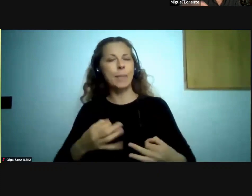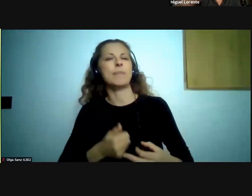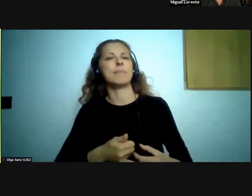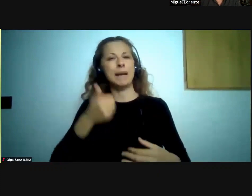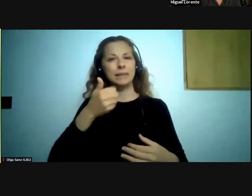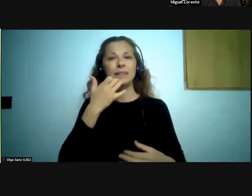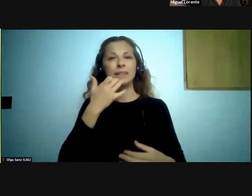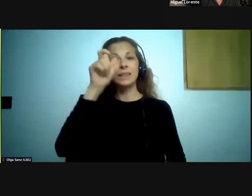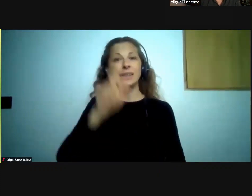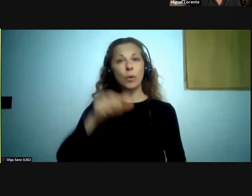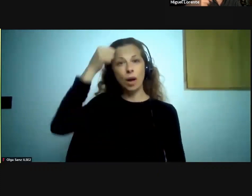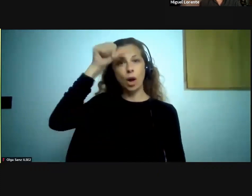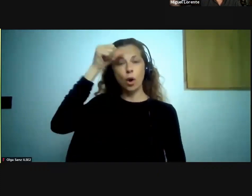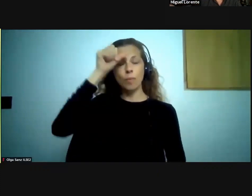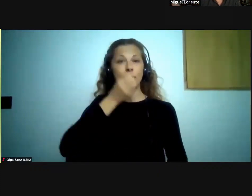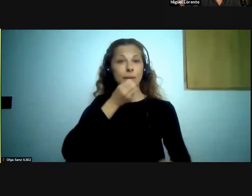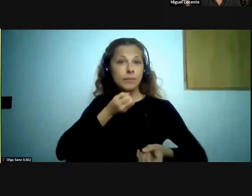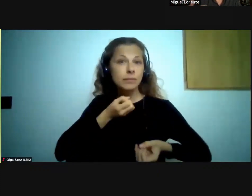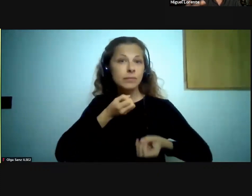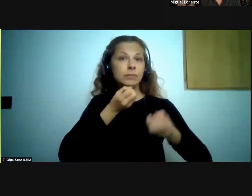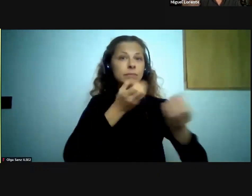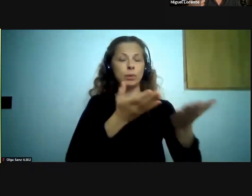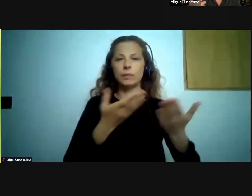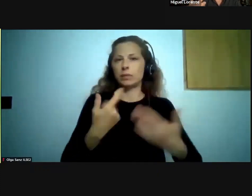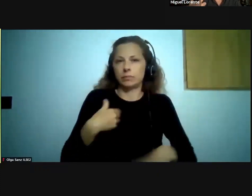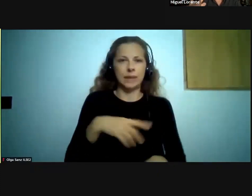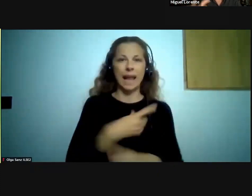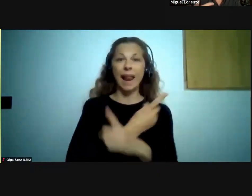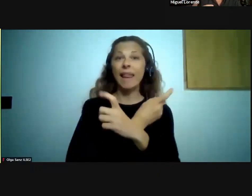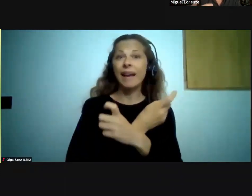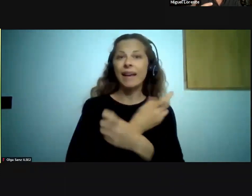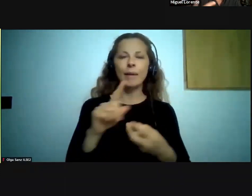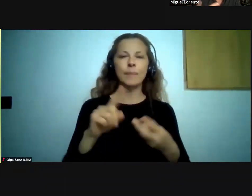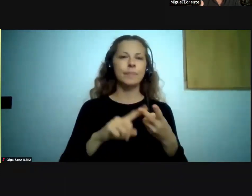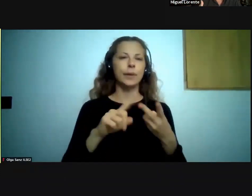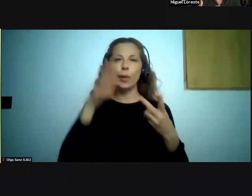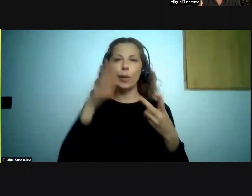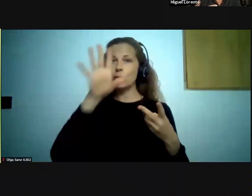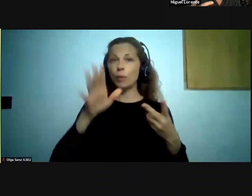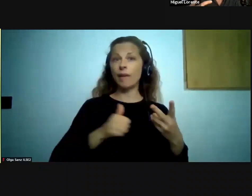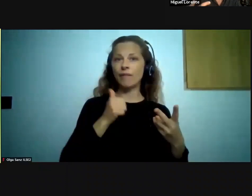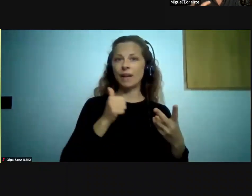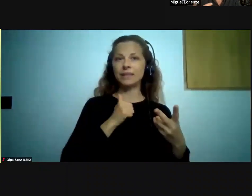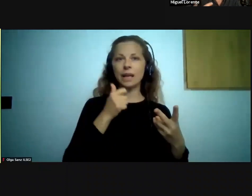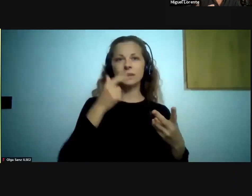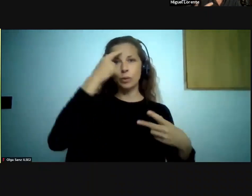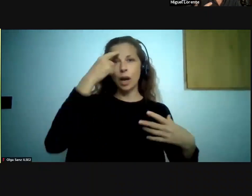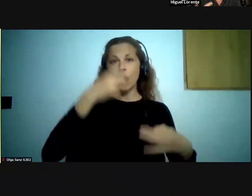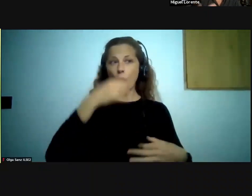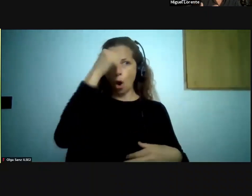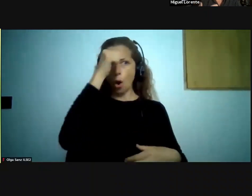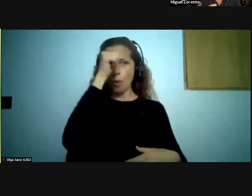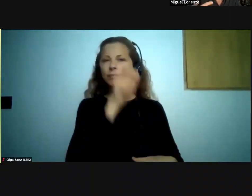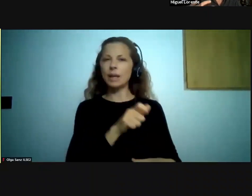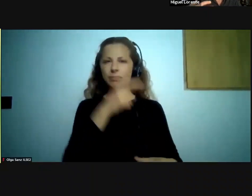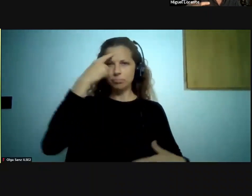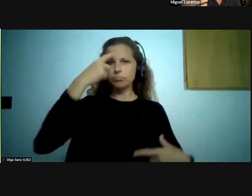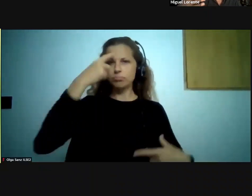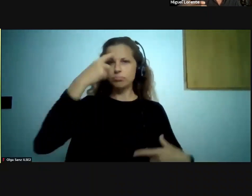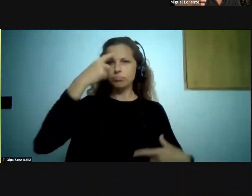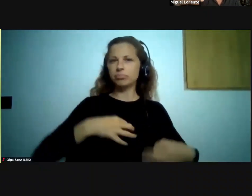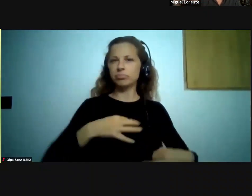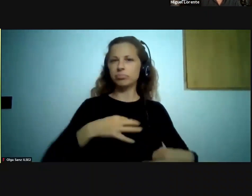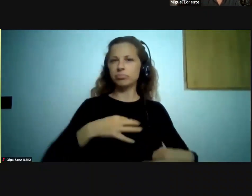lanza cualquier mensaje, desde bebé lejía hasta la denuncia falsa, que sea creíble, ¿no? Porque se hace desde esa posición